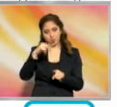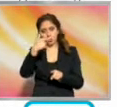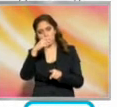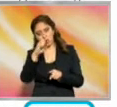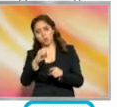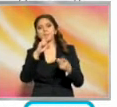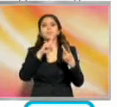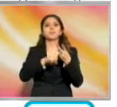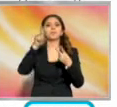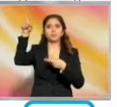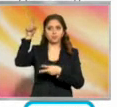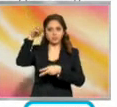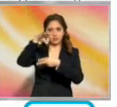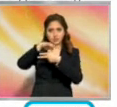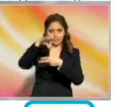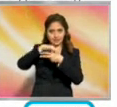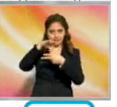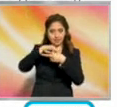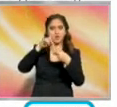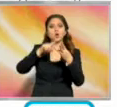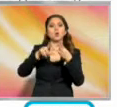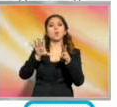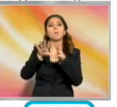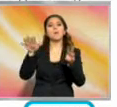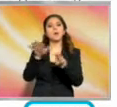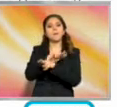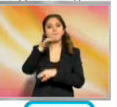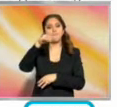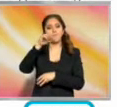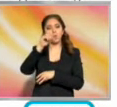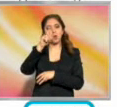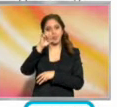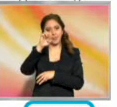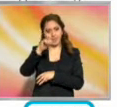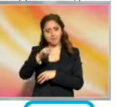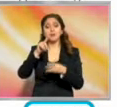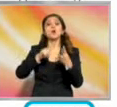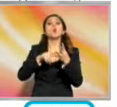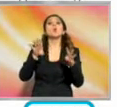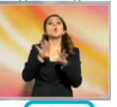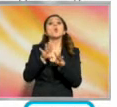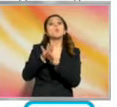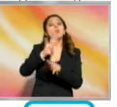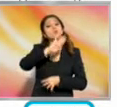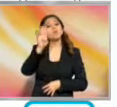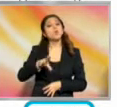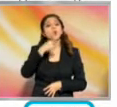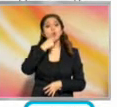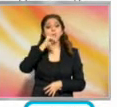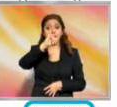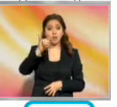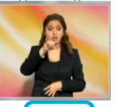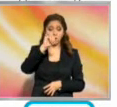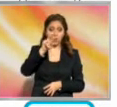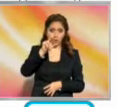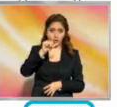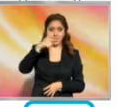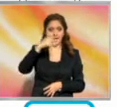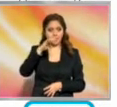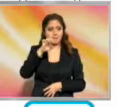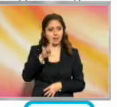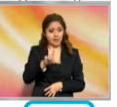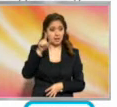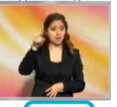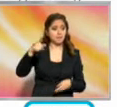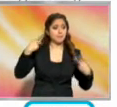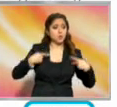La contraseña del modem? ¿Y cómo murió Juan No, qué Gabriel? Es la morbosos. o sea, pero es Qué padrísimo morbosos, porque en ¿eh? cuarto lugar, ¿cómo programar la TV? Es interesante, eso es lo que buscamos